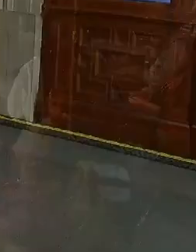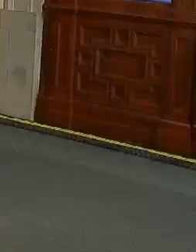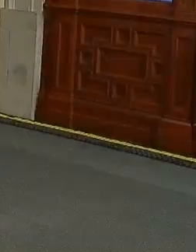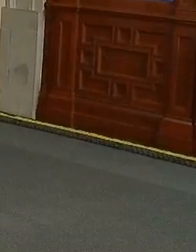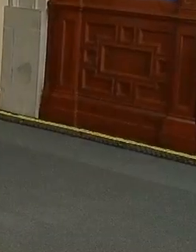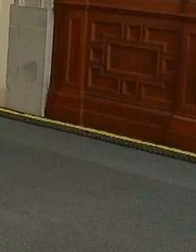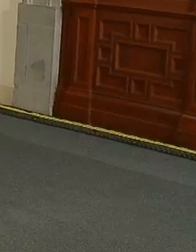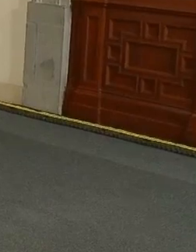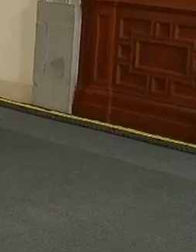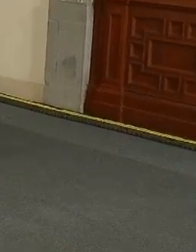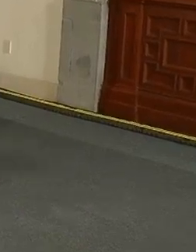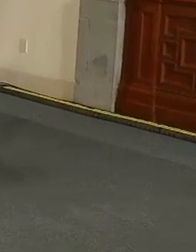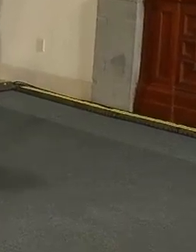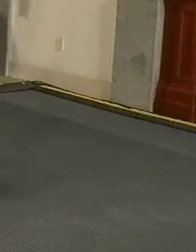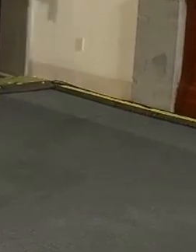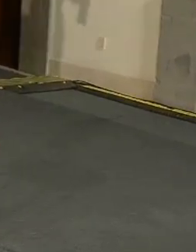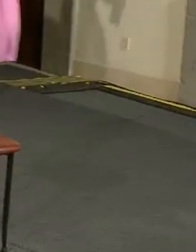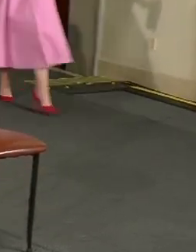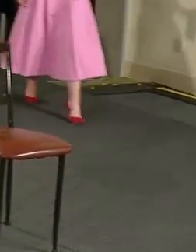días.